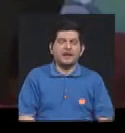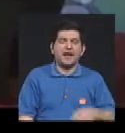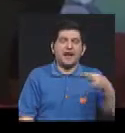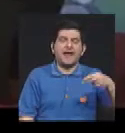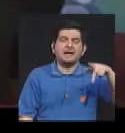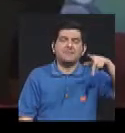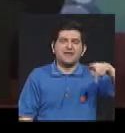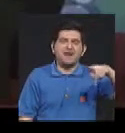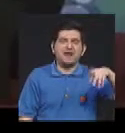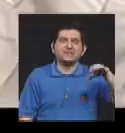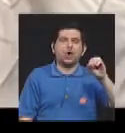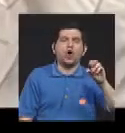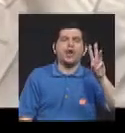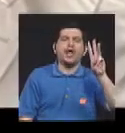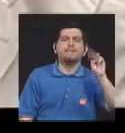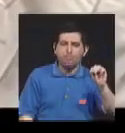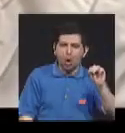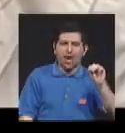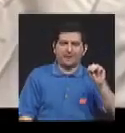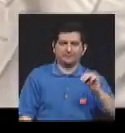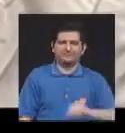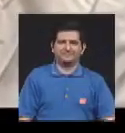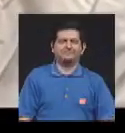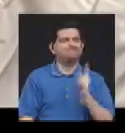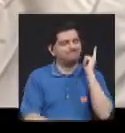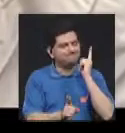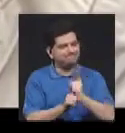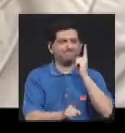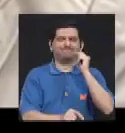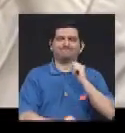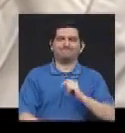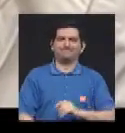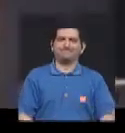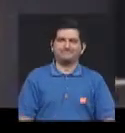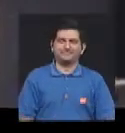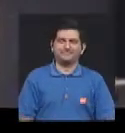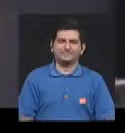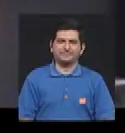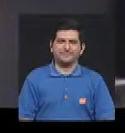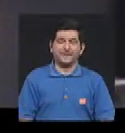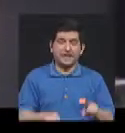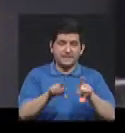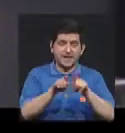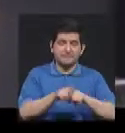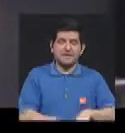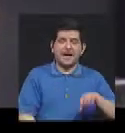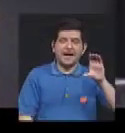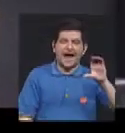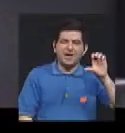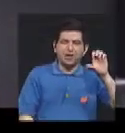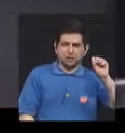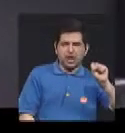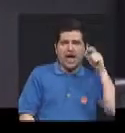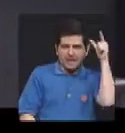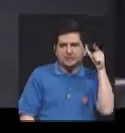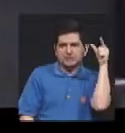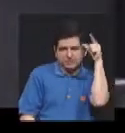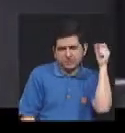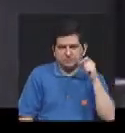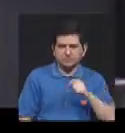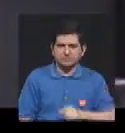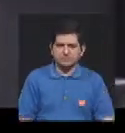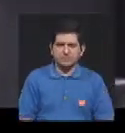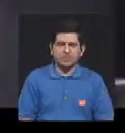Heiner Parrales y Olger Mora. Y Olger Mora. Después estaban Carlos Sainz, por